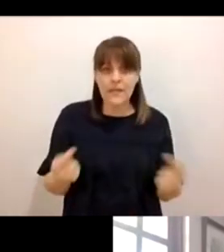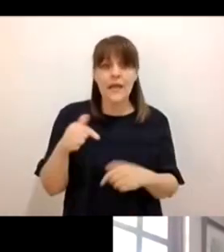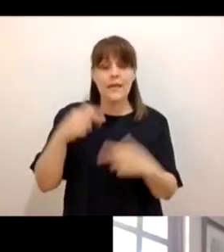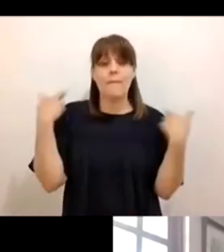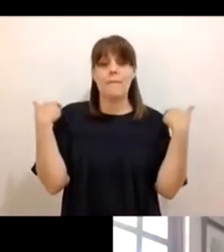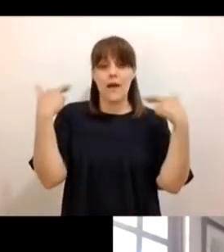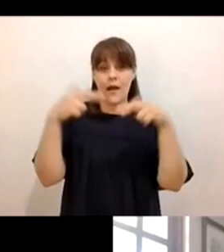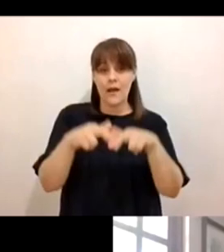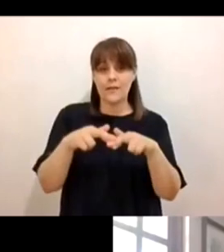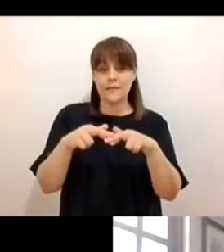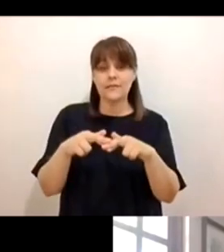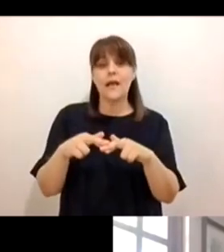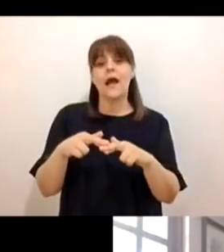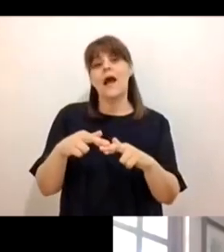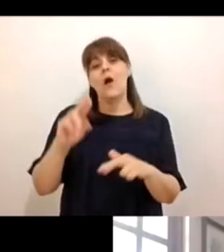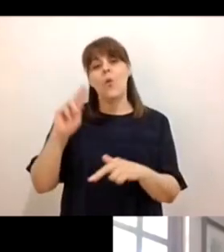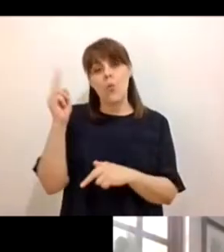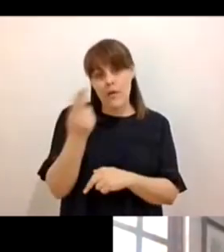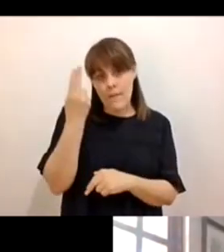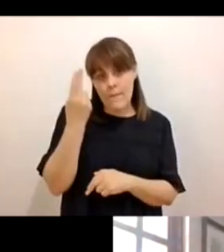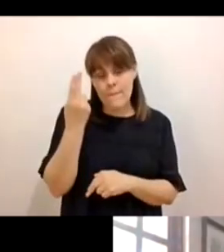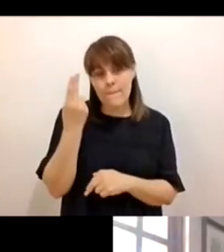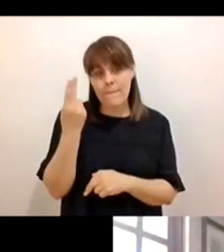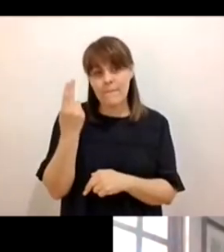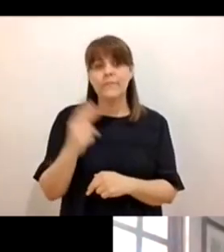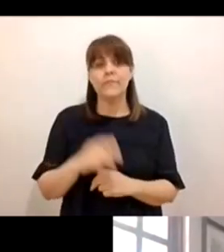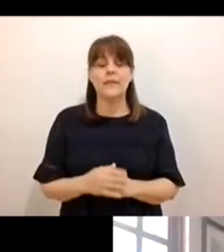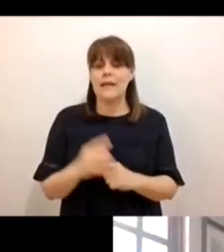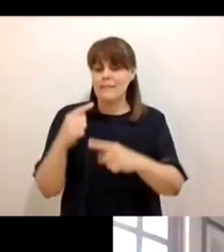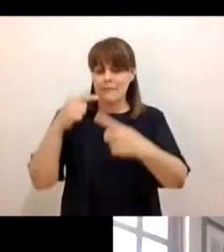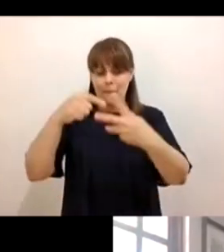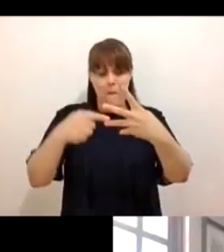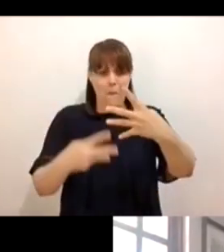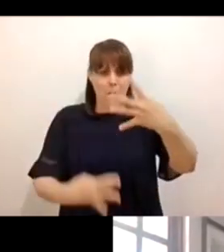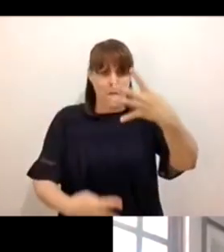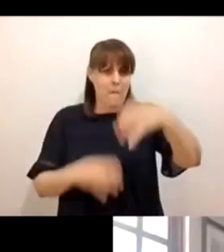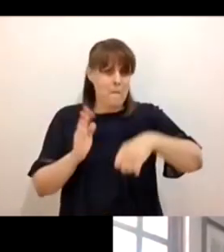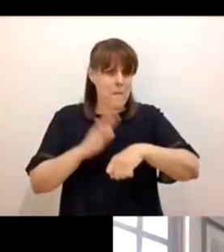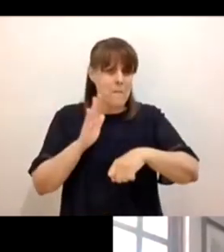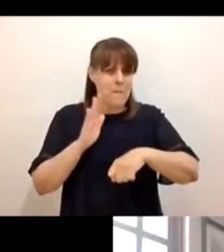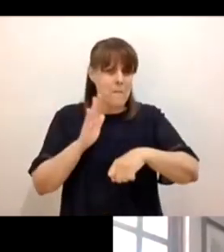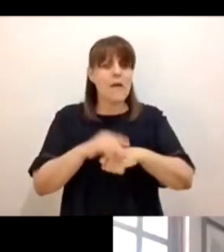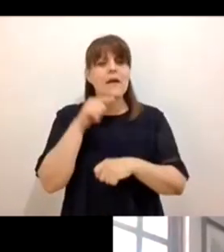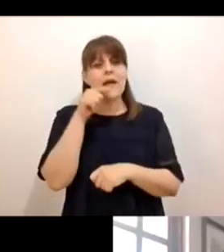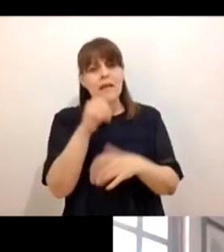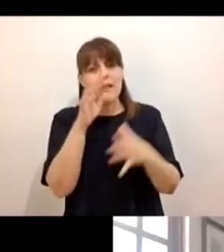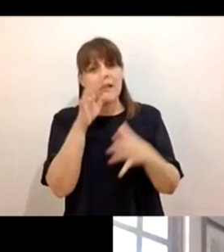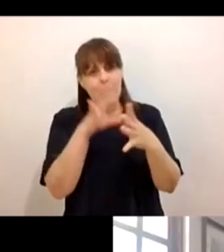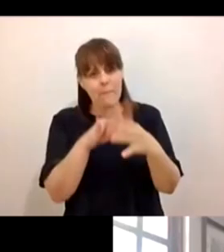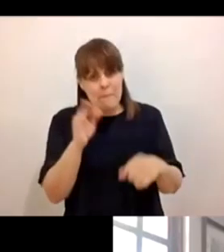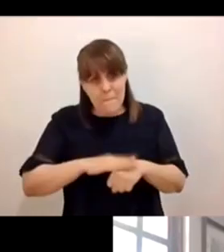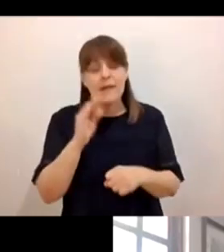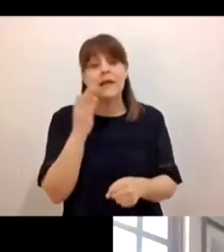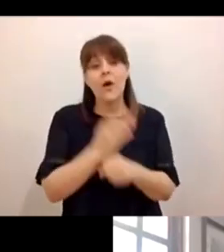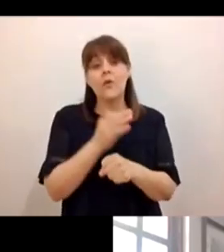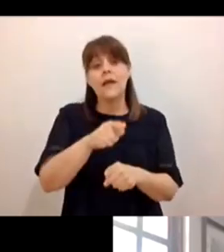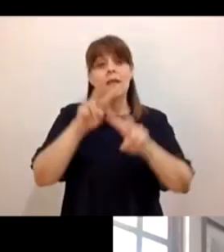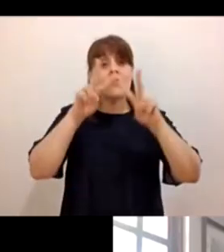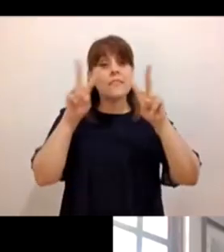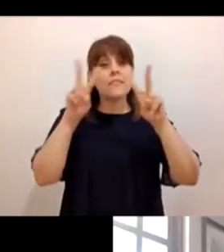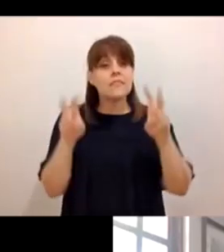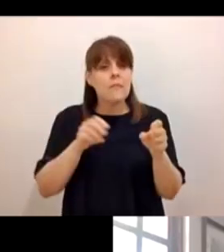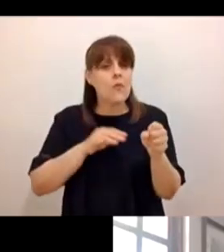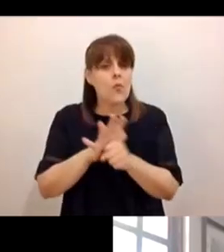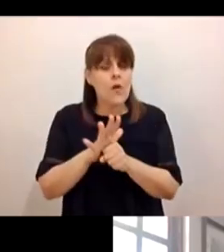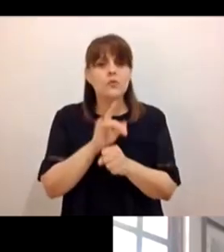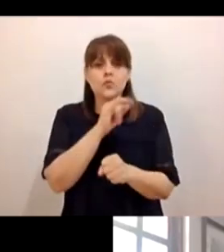ciencias políticas y sociales de la UNAM y muchas cosas más pero bueno que Sandra nos cuente un poquito más y muchas gracias ella nos va a compartir un estudio que está haciendo